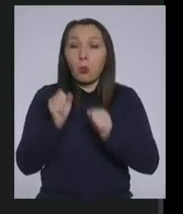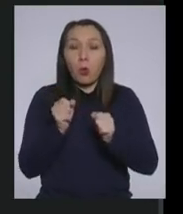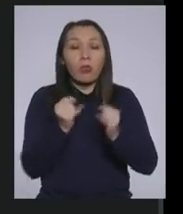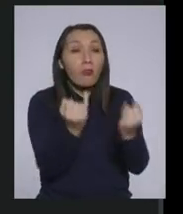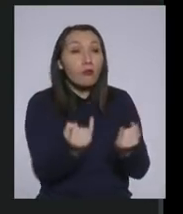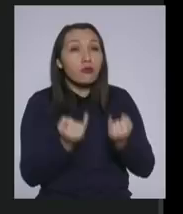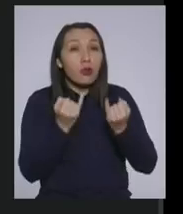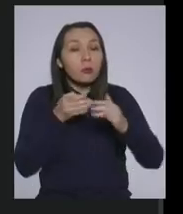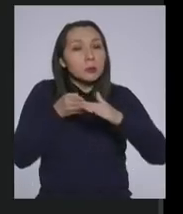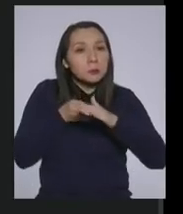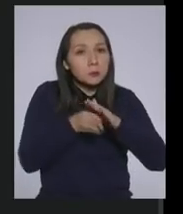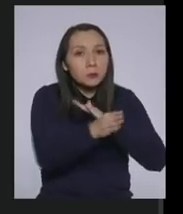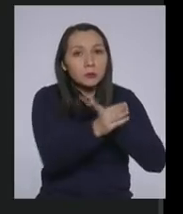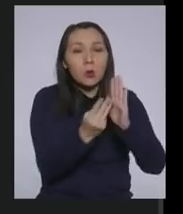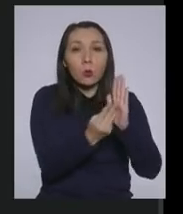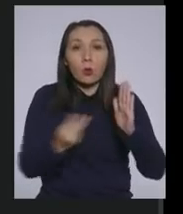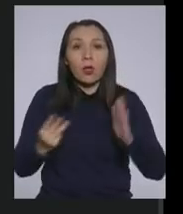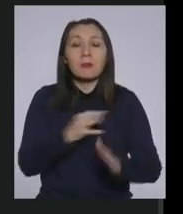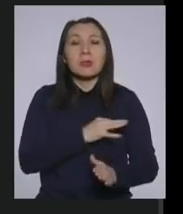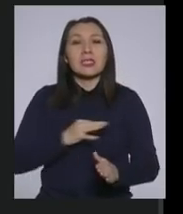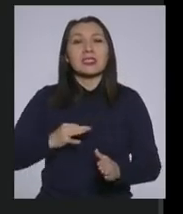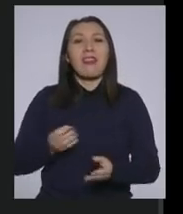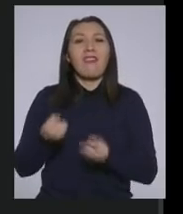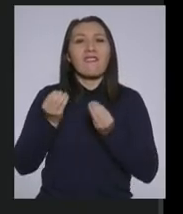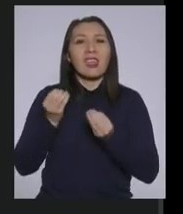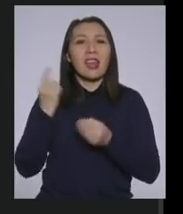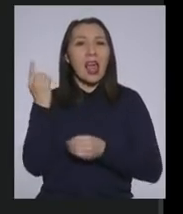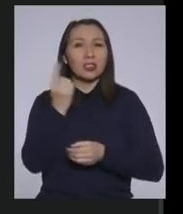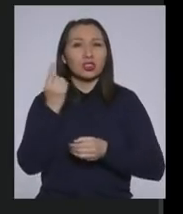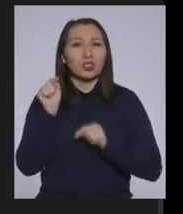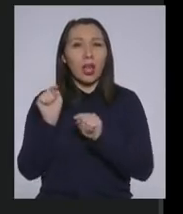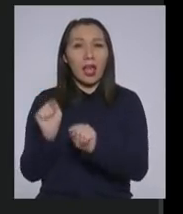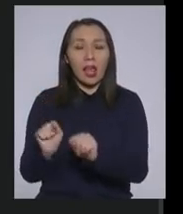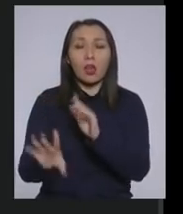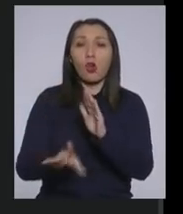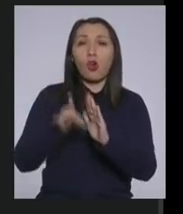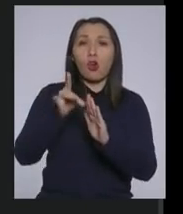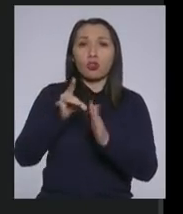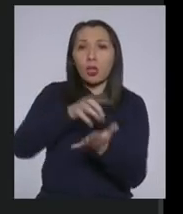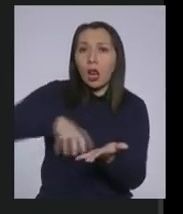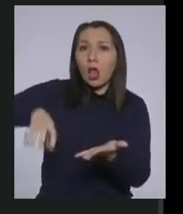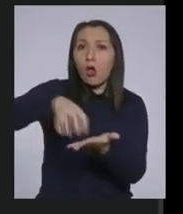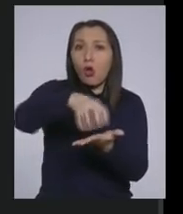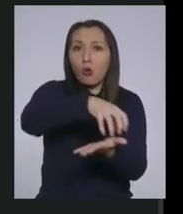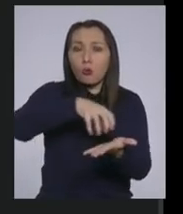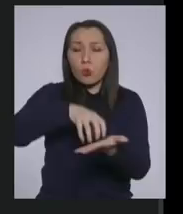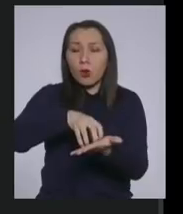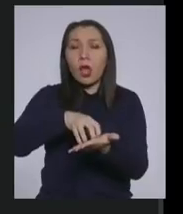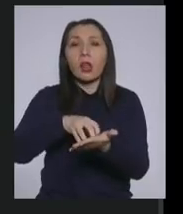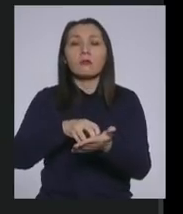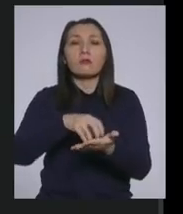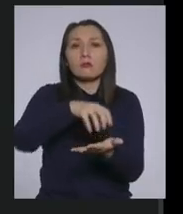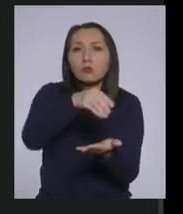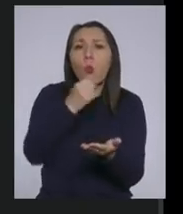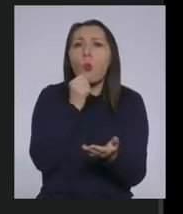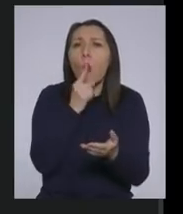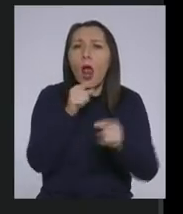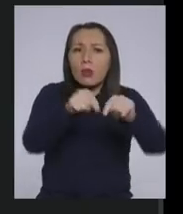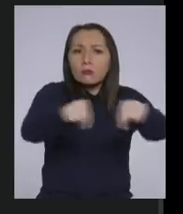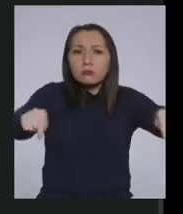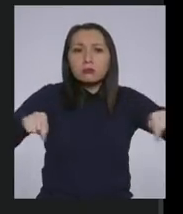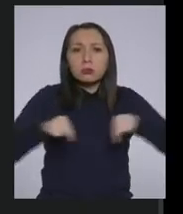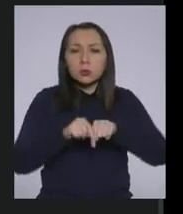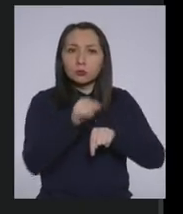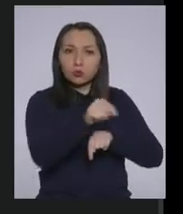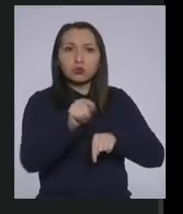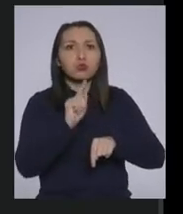acceder a las páginas web del Ministerio de Bienes Nacionales, poder encontrar a nivel comunal, regional y nacional los cuadrantes con los